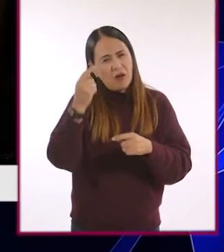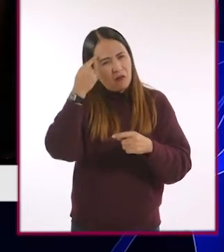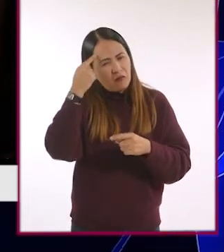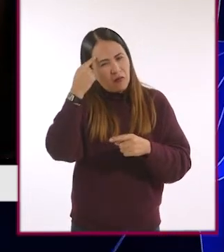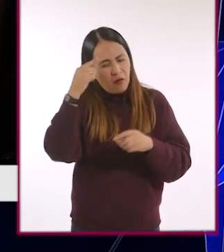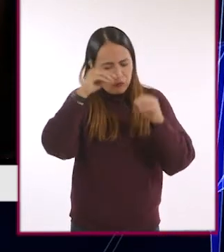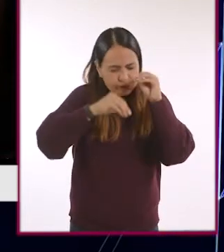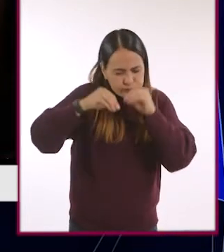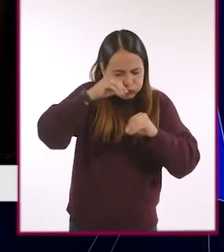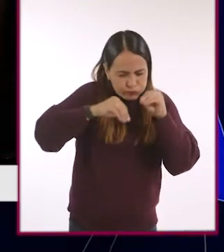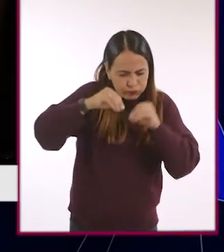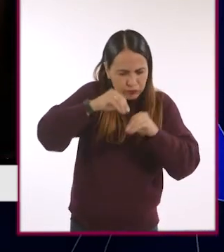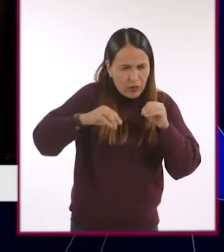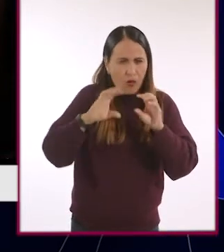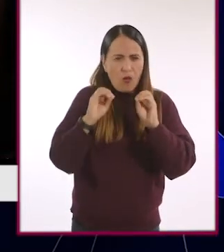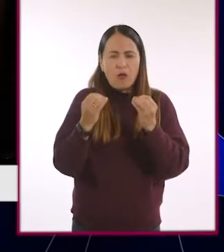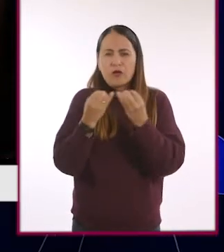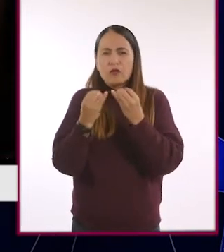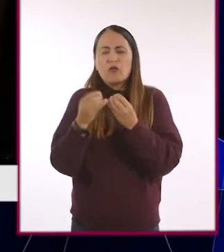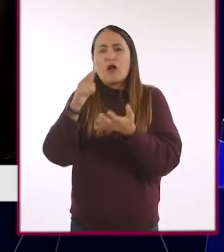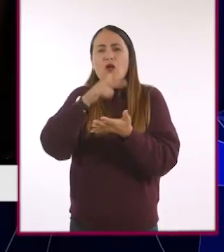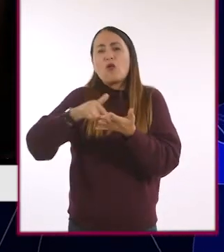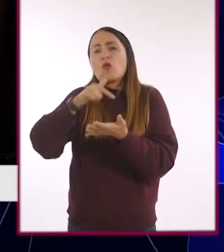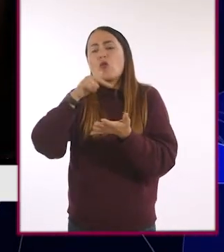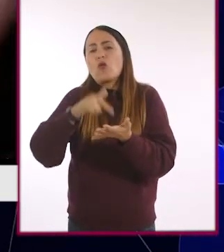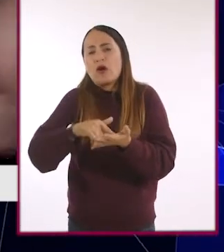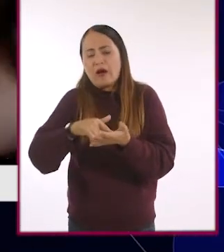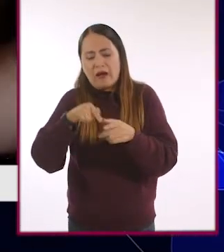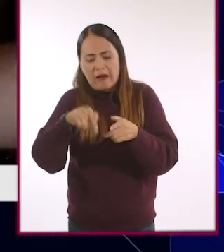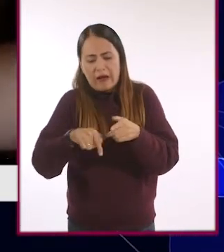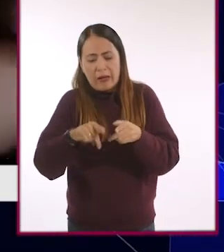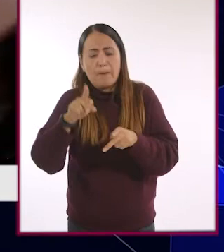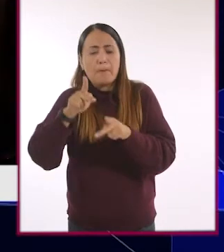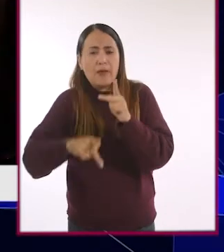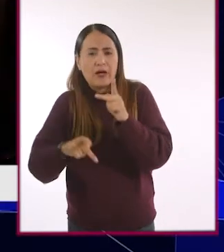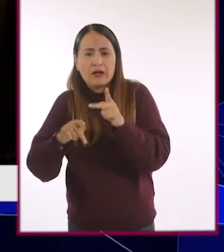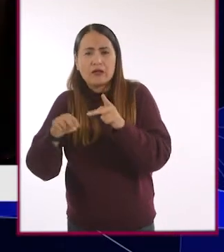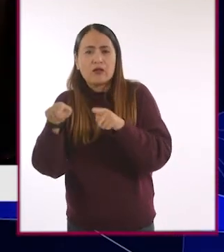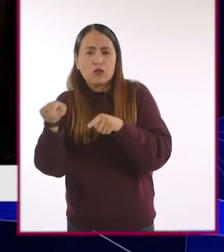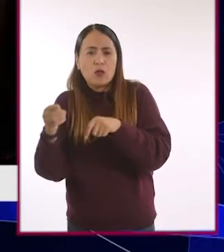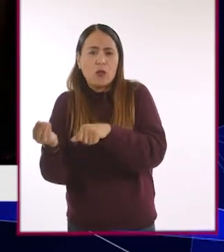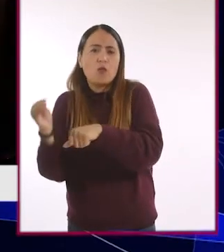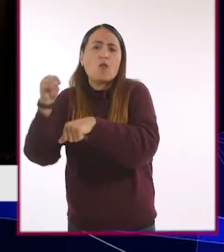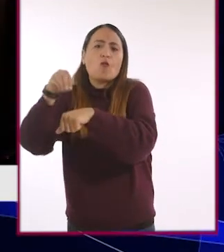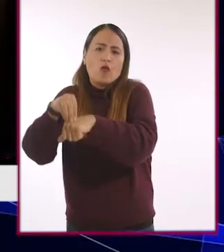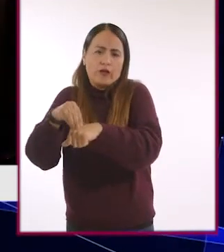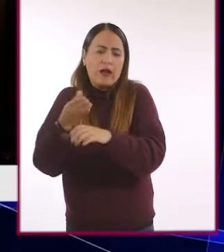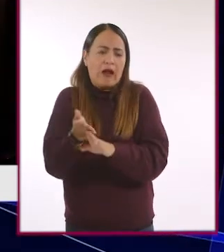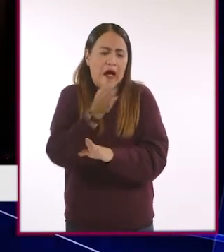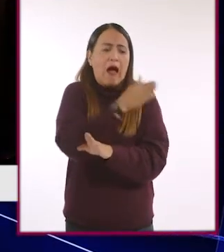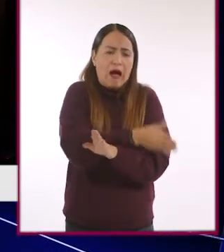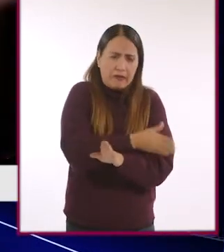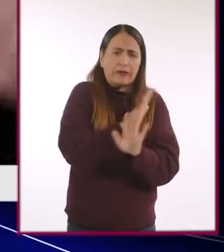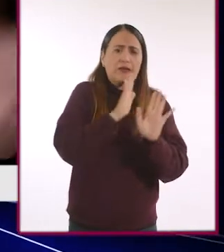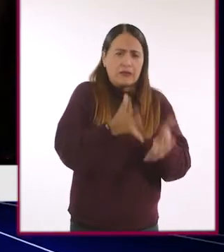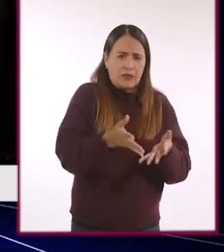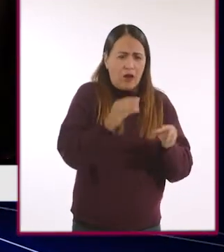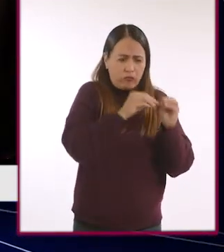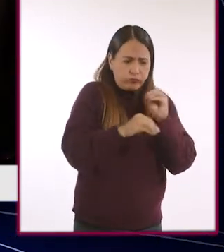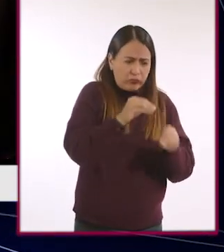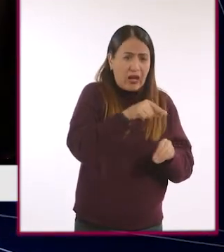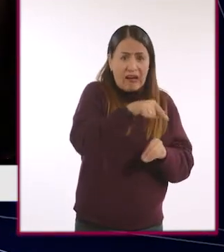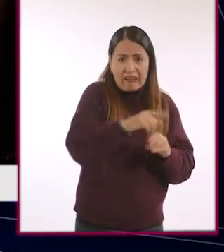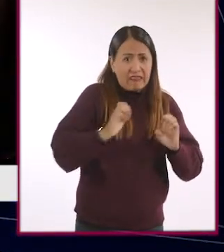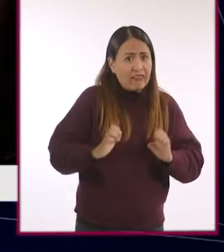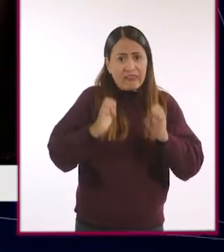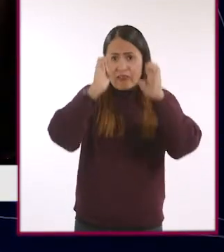ejemplo, extensiones de set en donde nos piden que nada más completemos una parte de lo que grabaron, porque ya ahí ya no había edificios